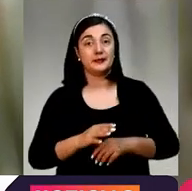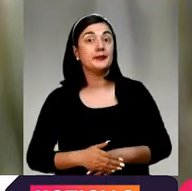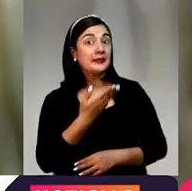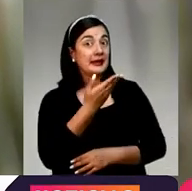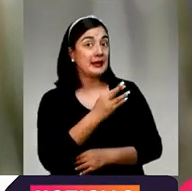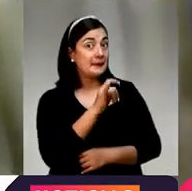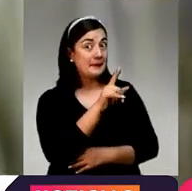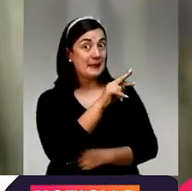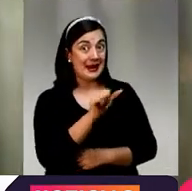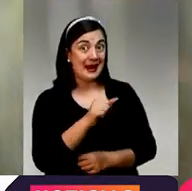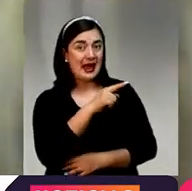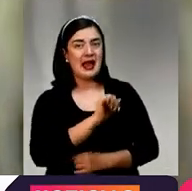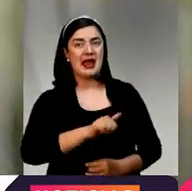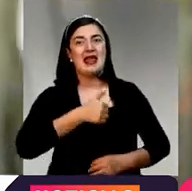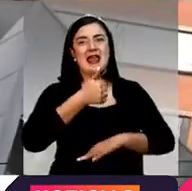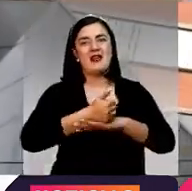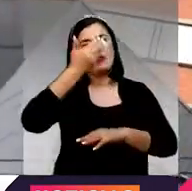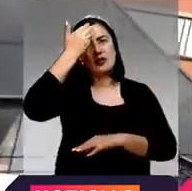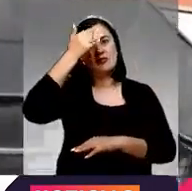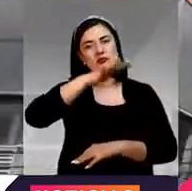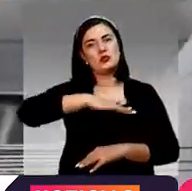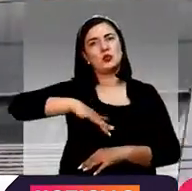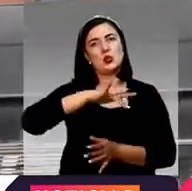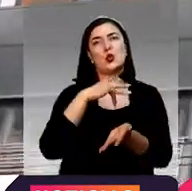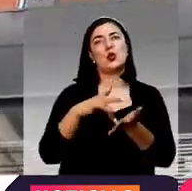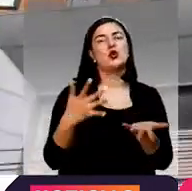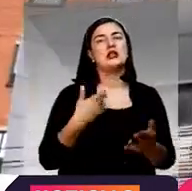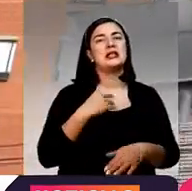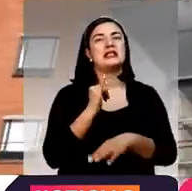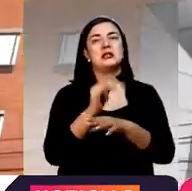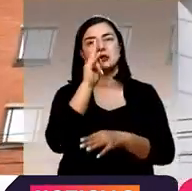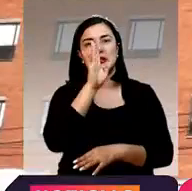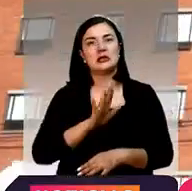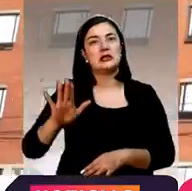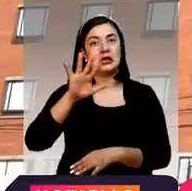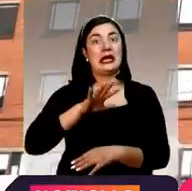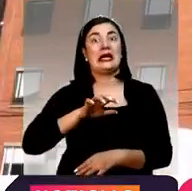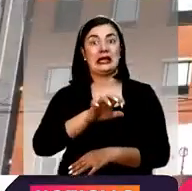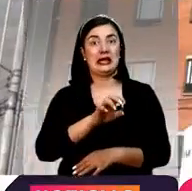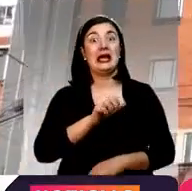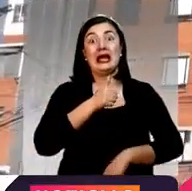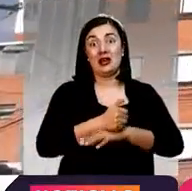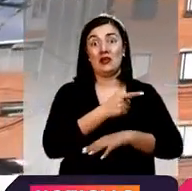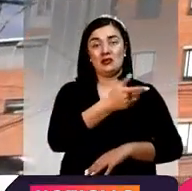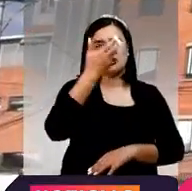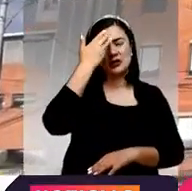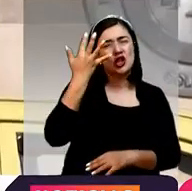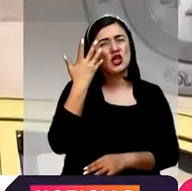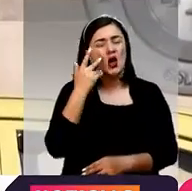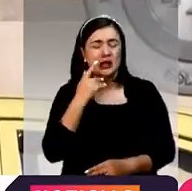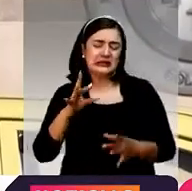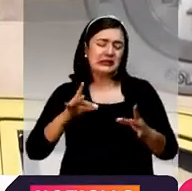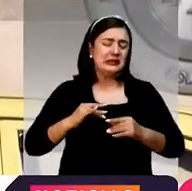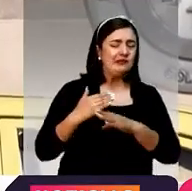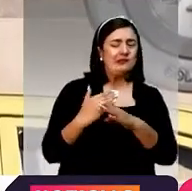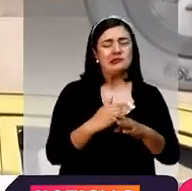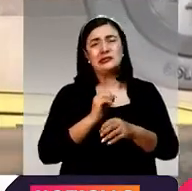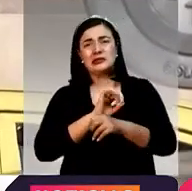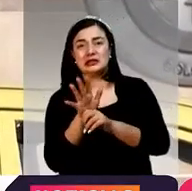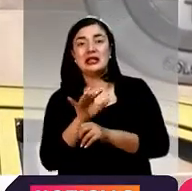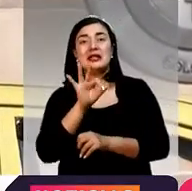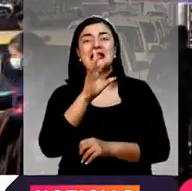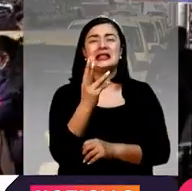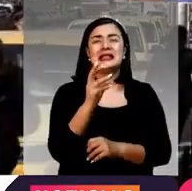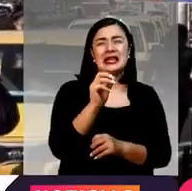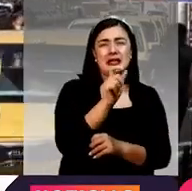Pérez, jefe de enfermería del área de urgencias del Instituto Nacional de Cancerología. A diario se expone con aproximadamente 30